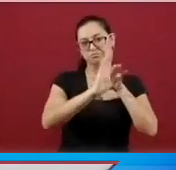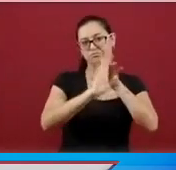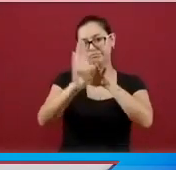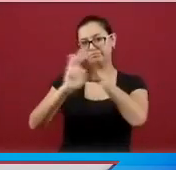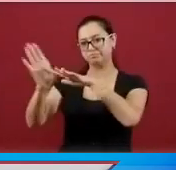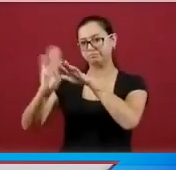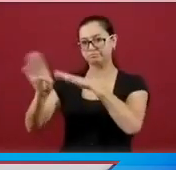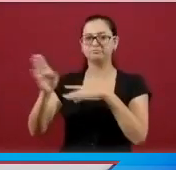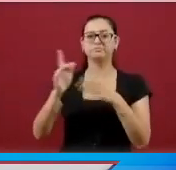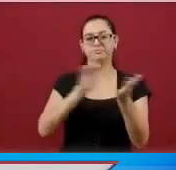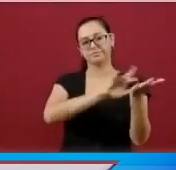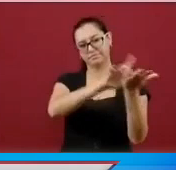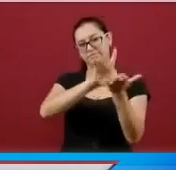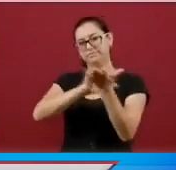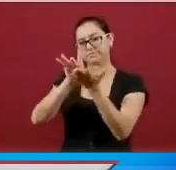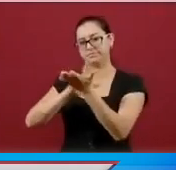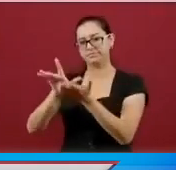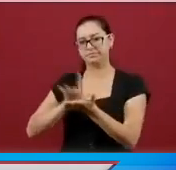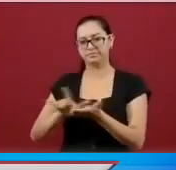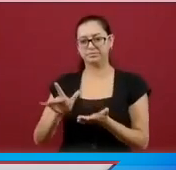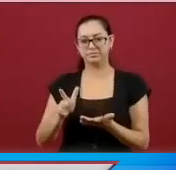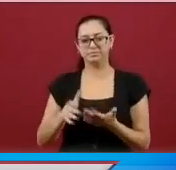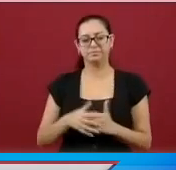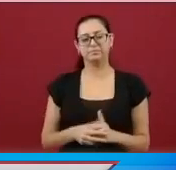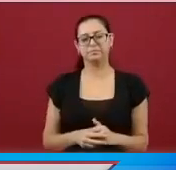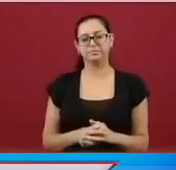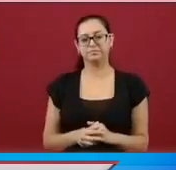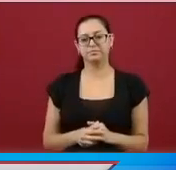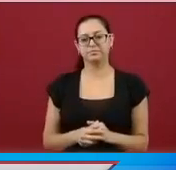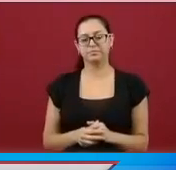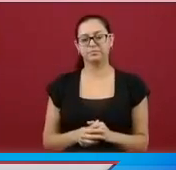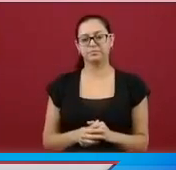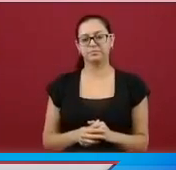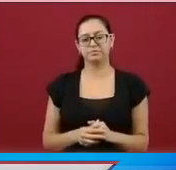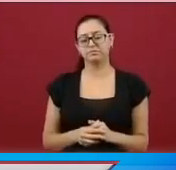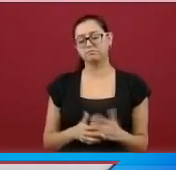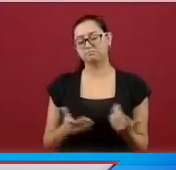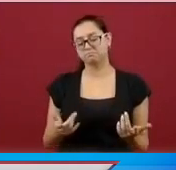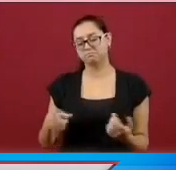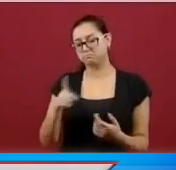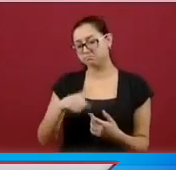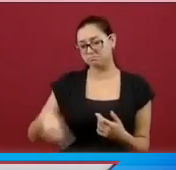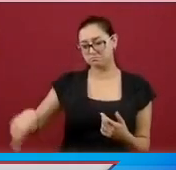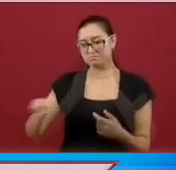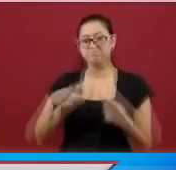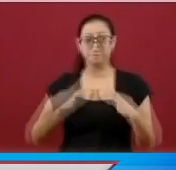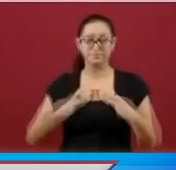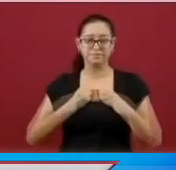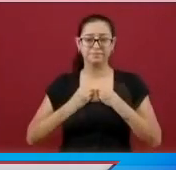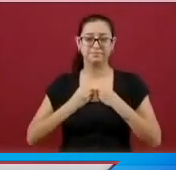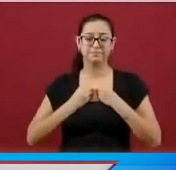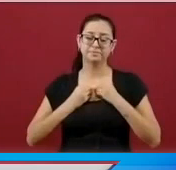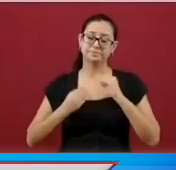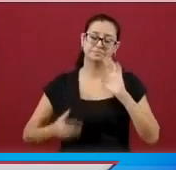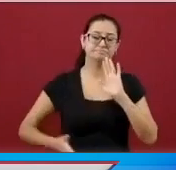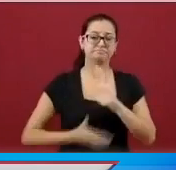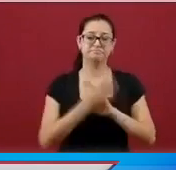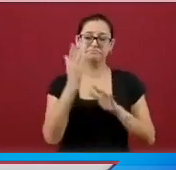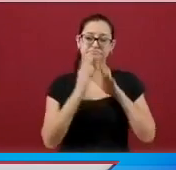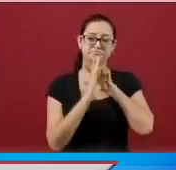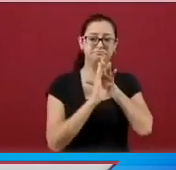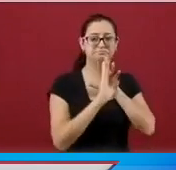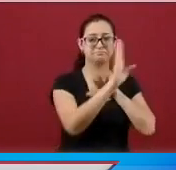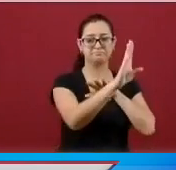los que por necesidad se han trasladado